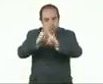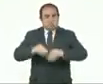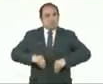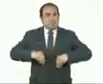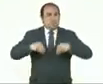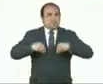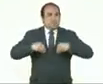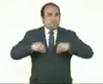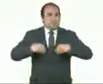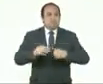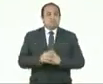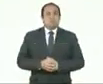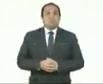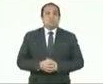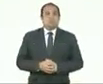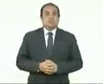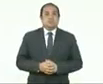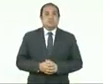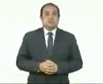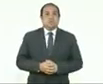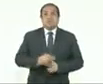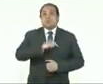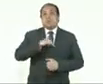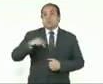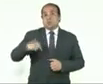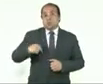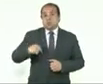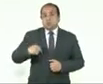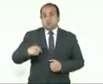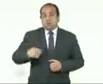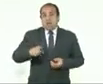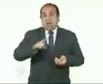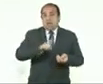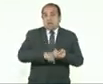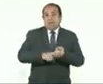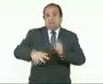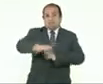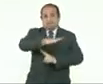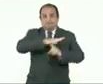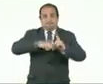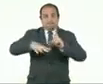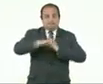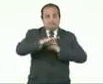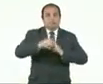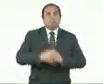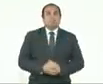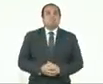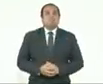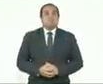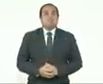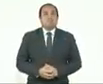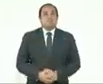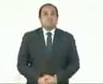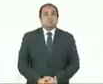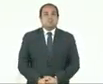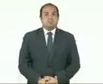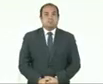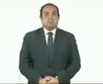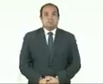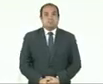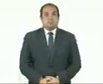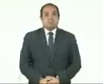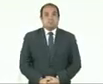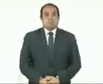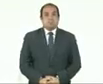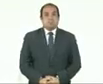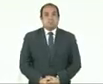vida. Y por eso nosotros, dentro de ese ambiente, de acuerdo pues con la fuerza